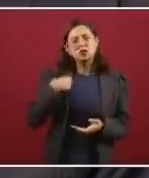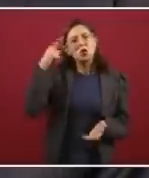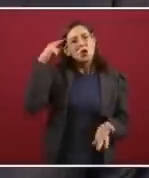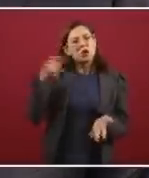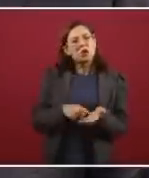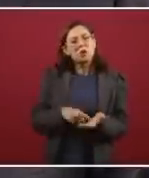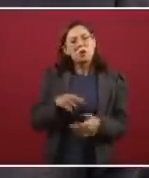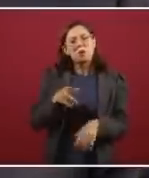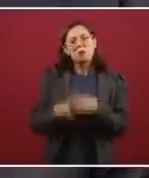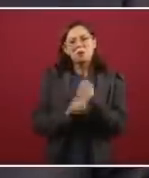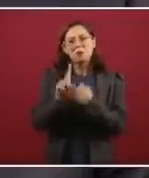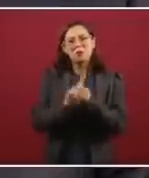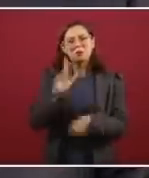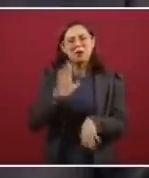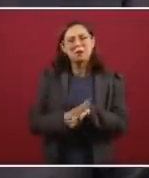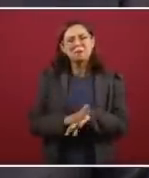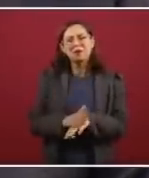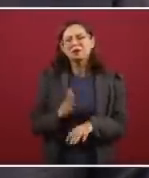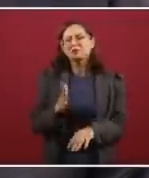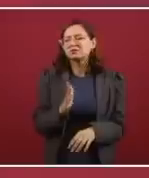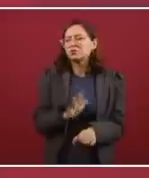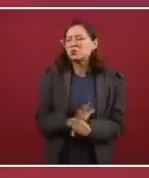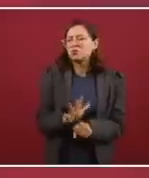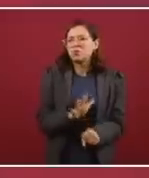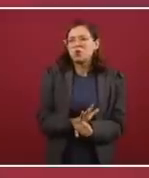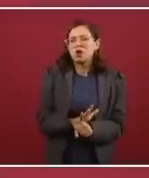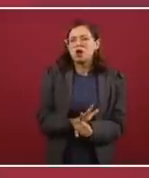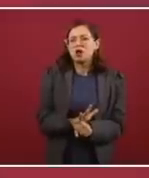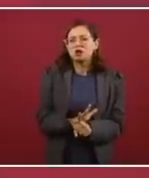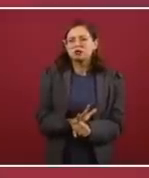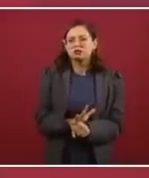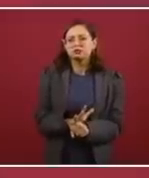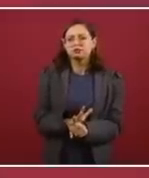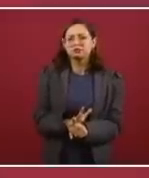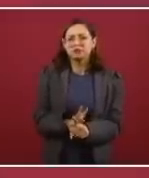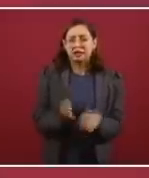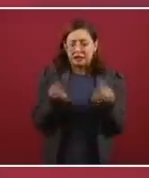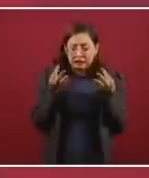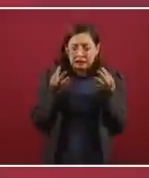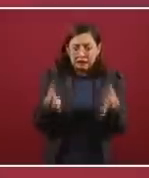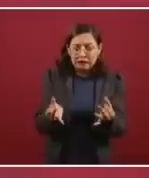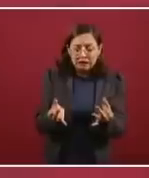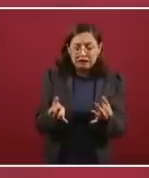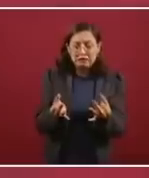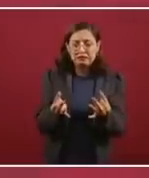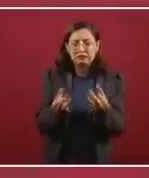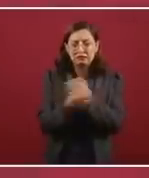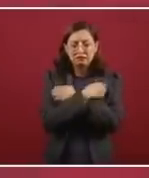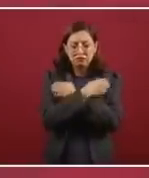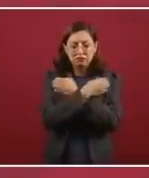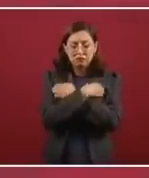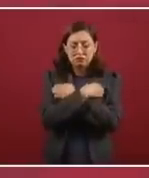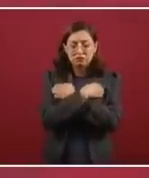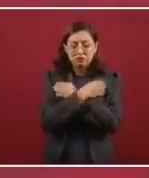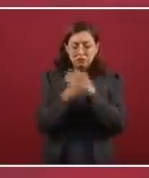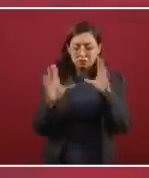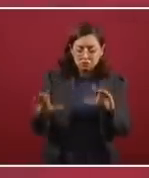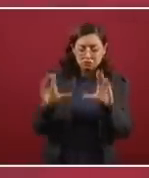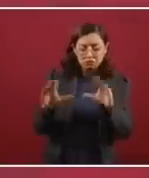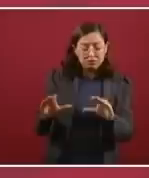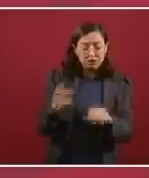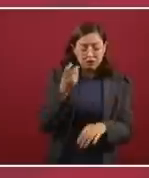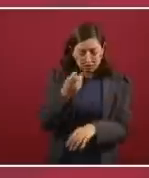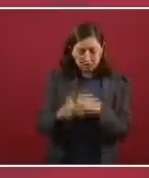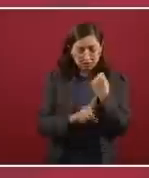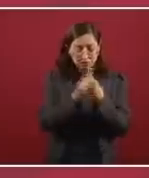país no es solo el de la calidad de la enseñanza. Creo que el